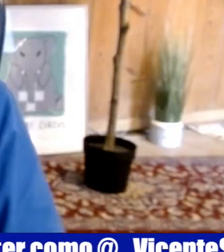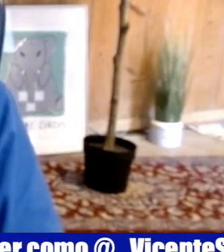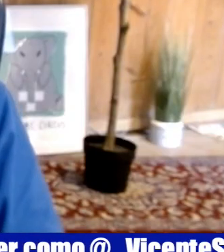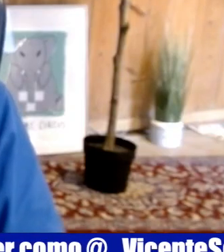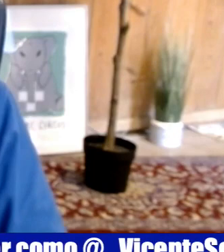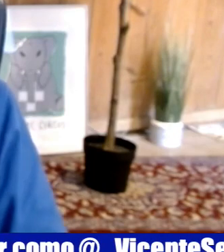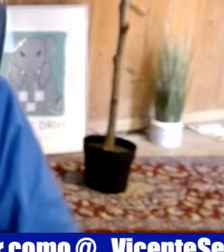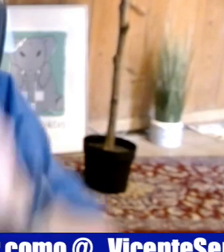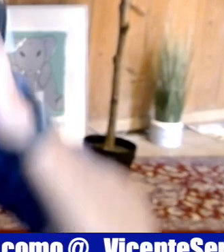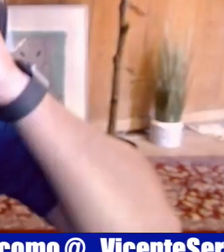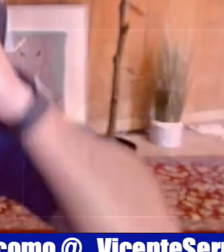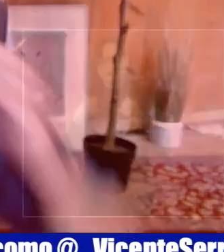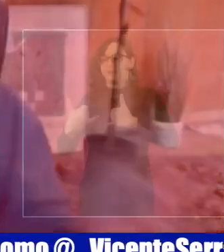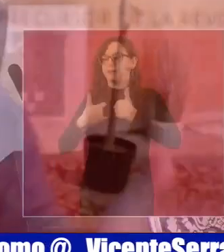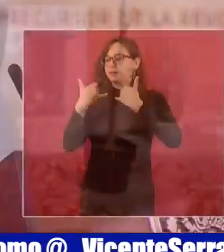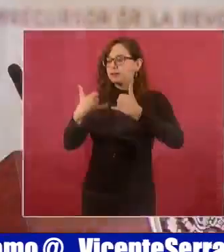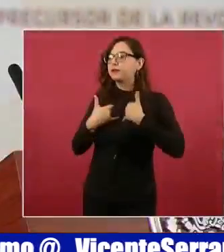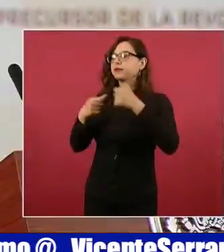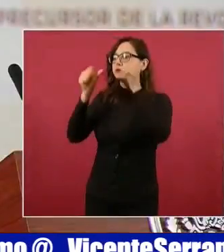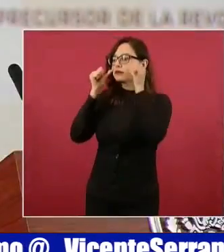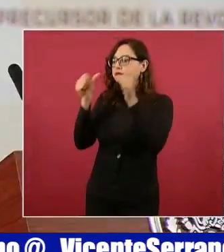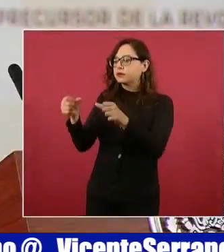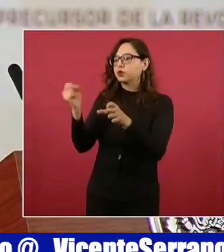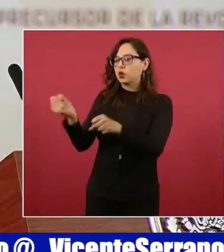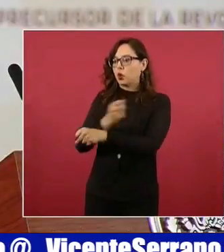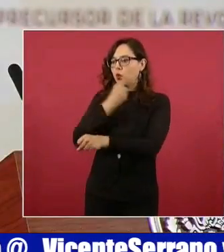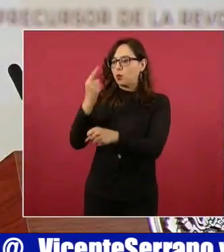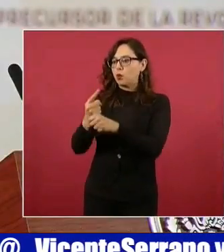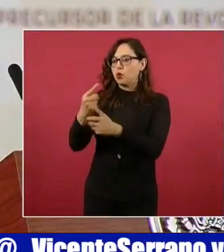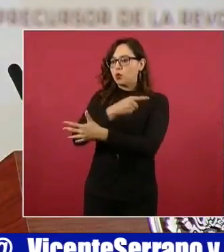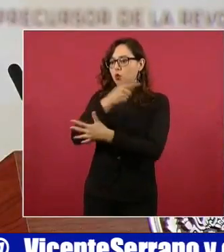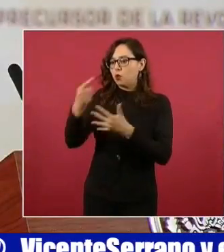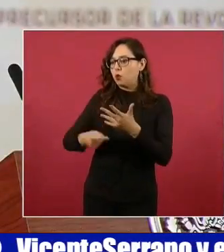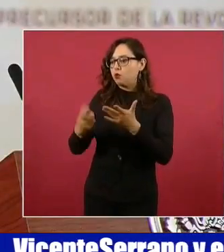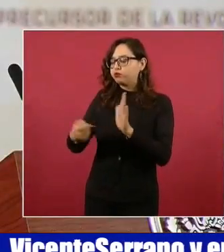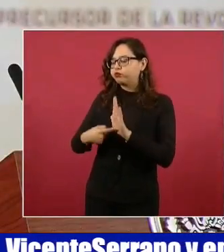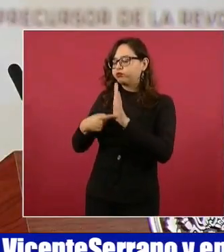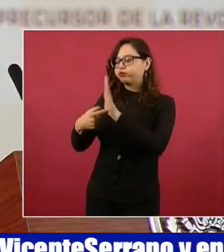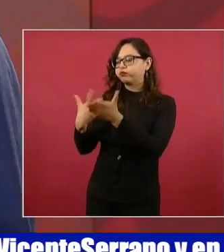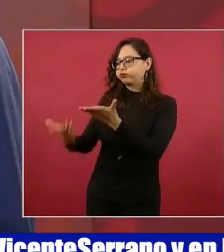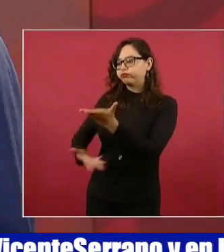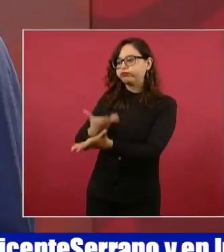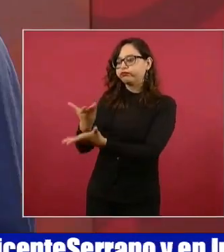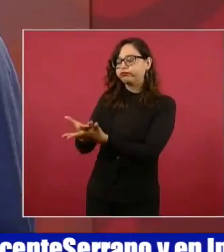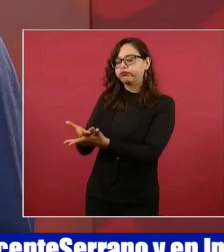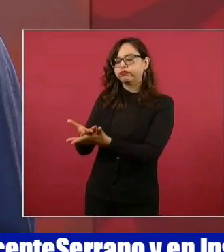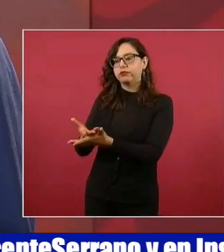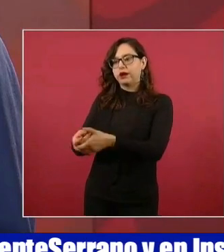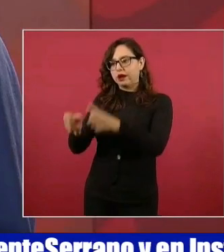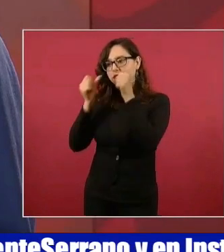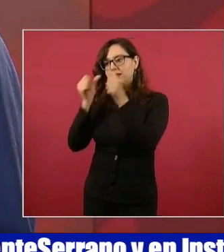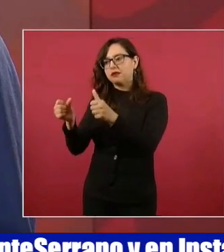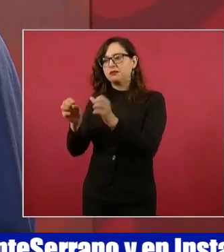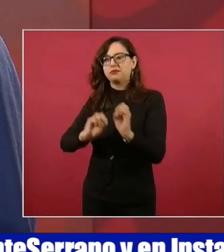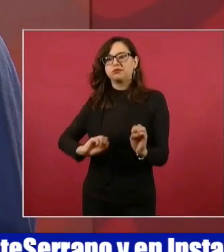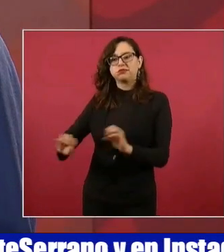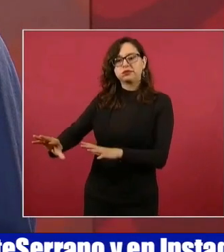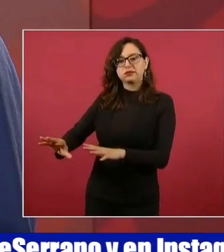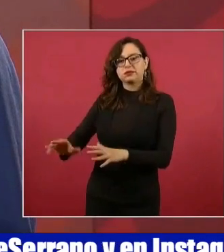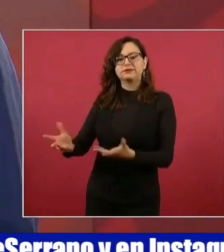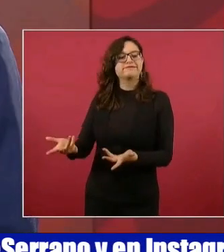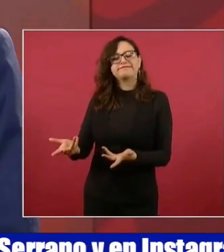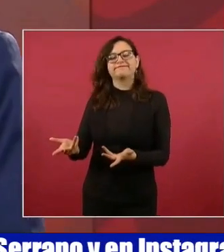que existen, y si hay pruebas en el Poder Judicial, pues es autónomo y puede actuar por sí